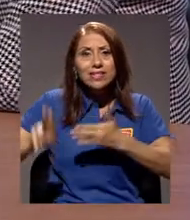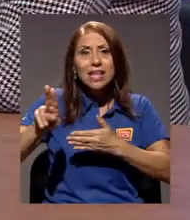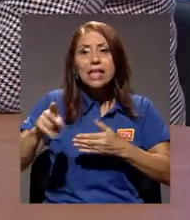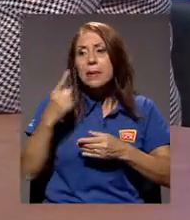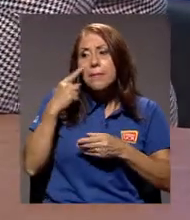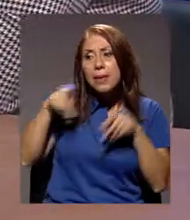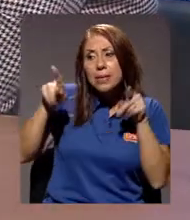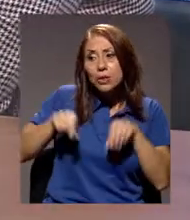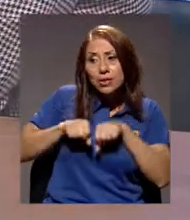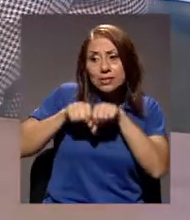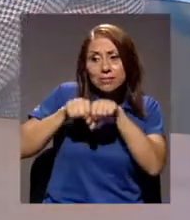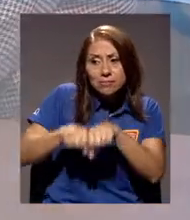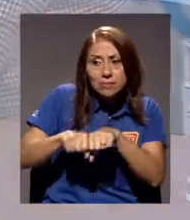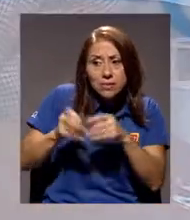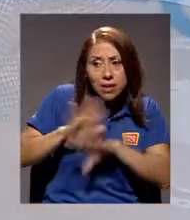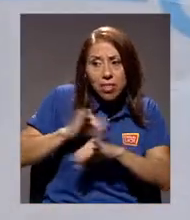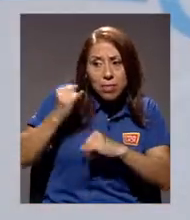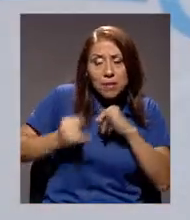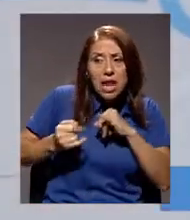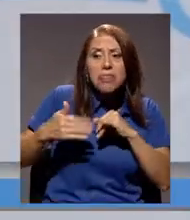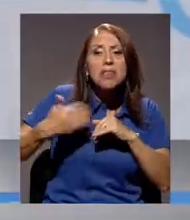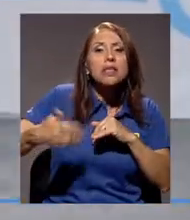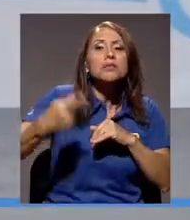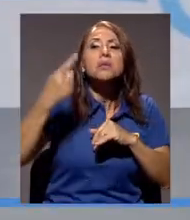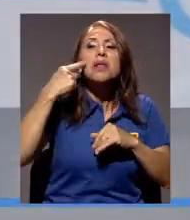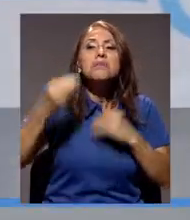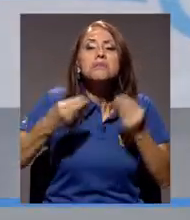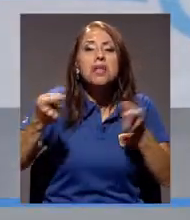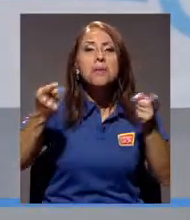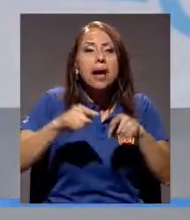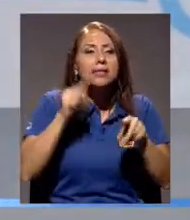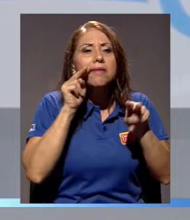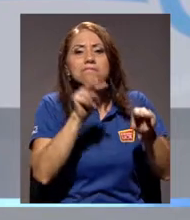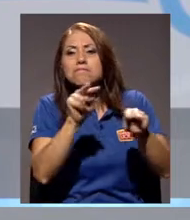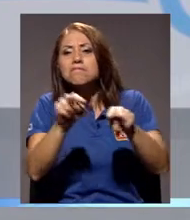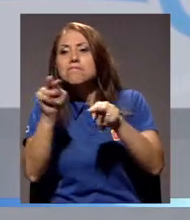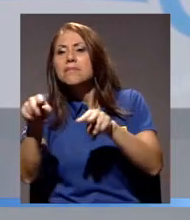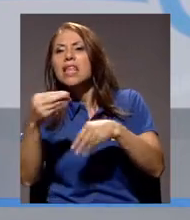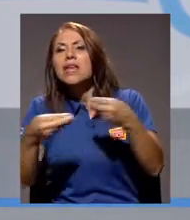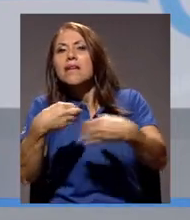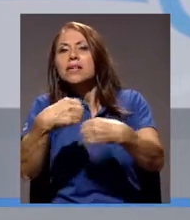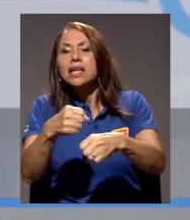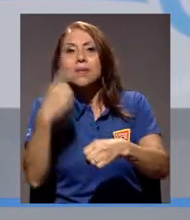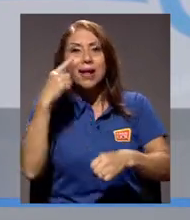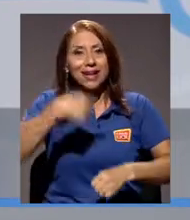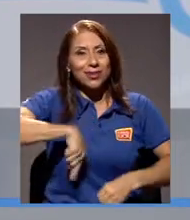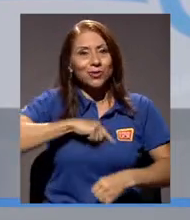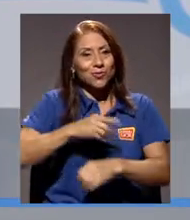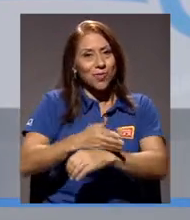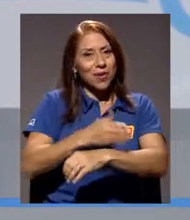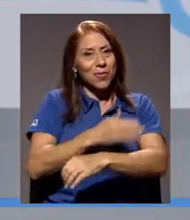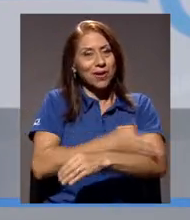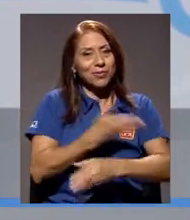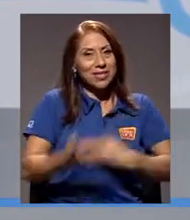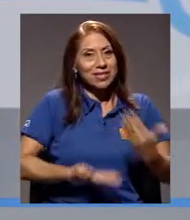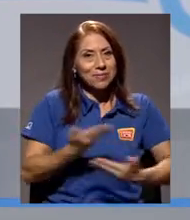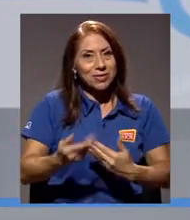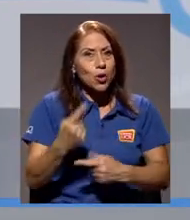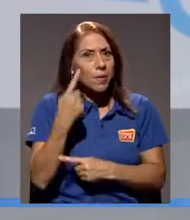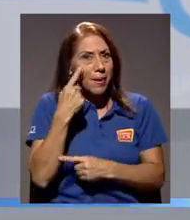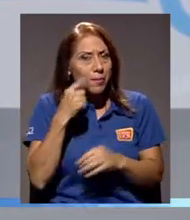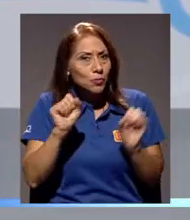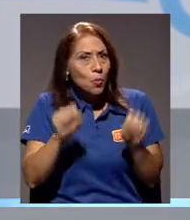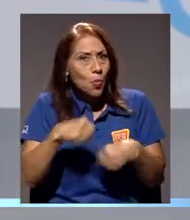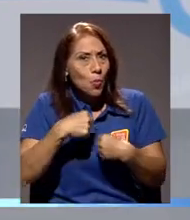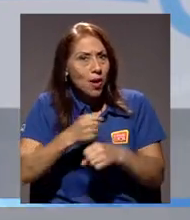egresados que salen de las universidades para saber qué pasa con ellos a dónde van a parar para que mejoremos nuestros servicios y veamos si podemos hacer algo